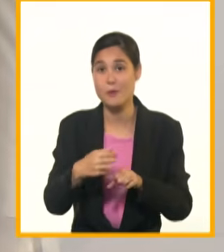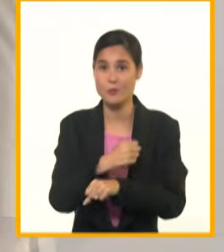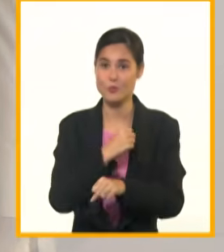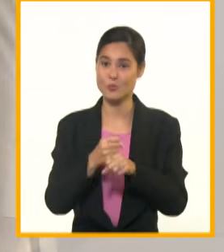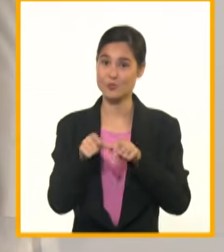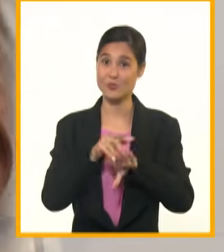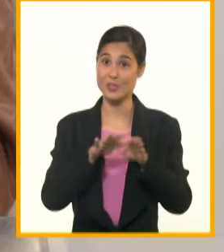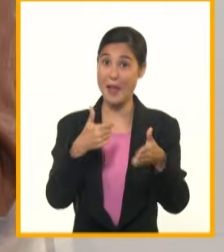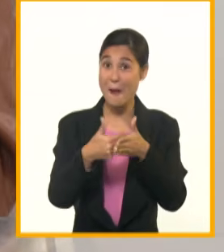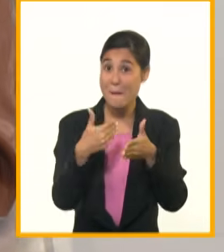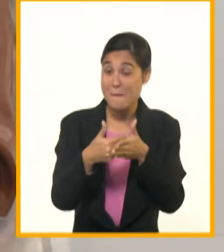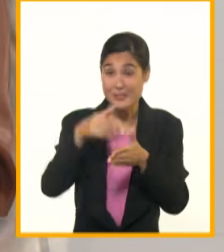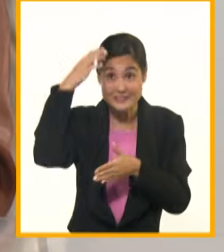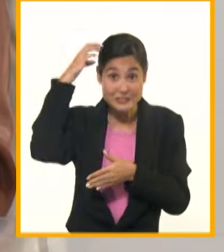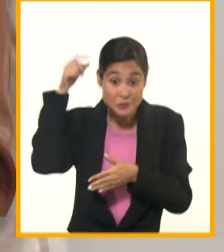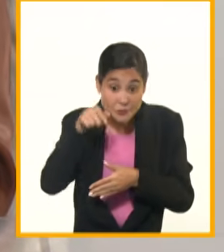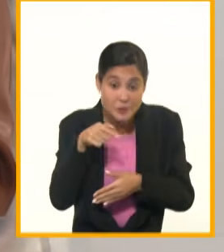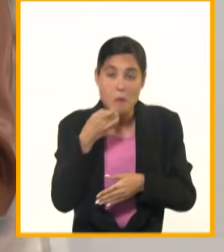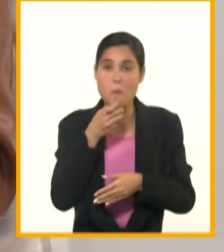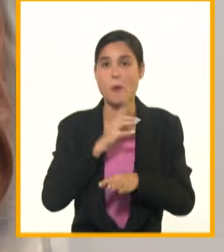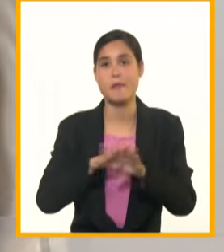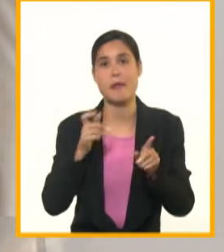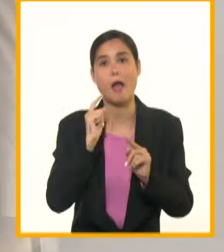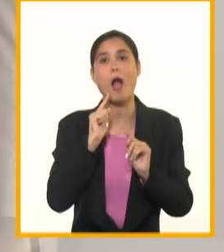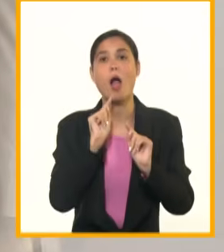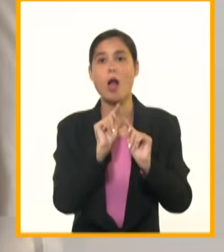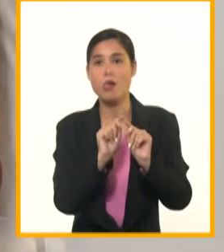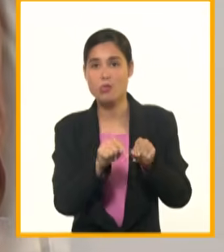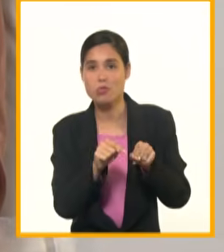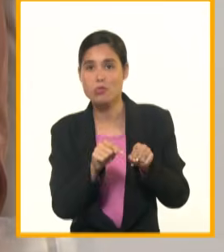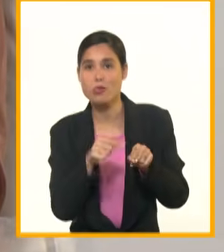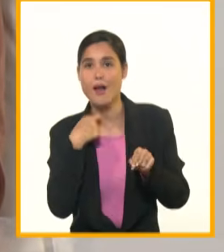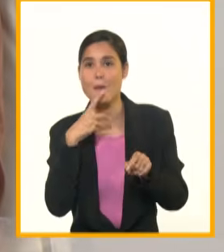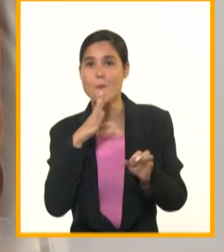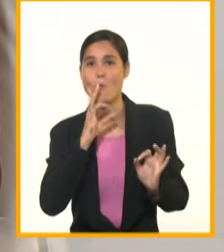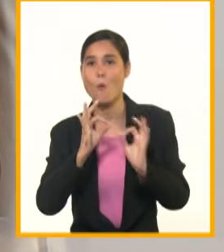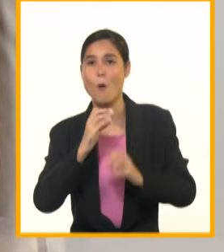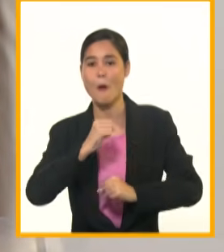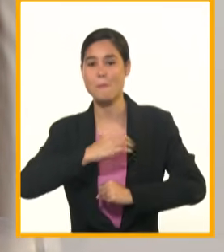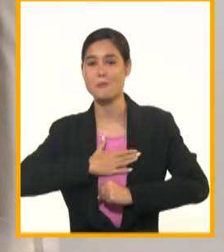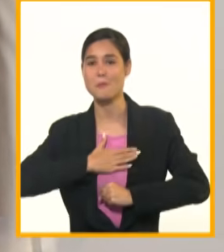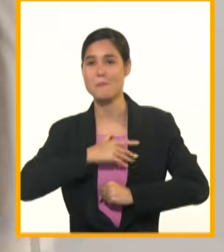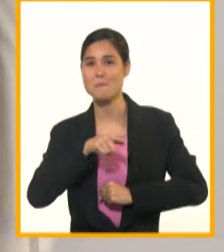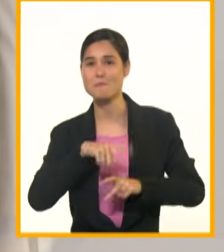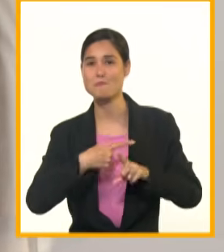estatal incremente su patrimonio utilizado en las tierras.